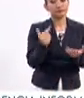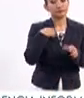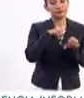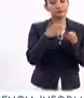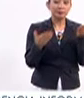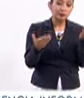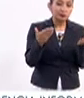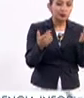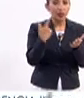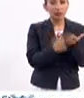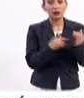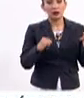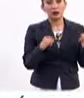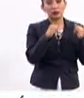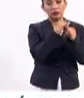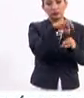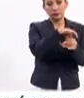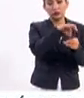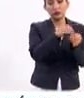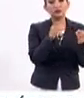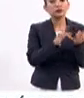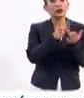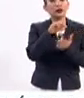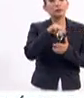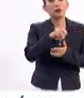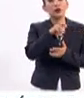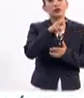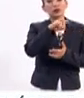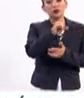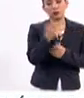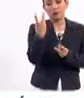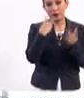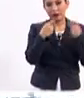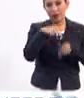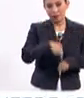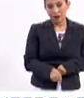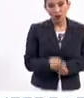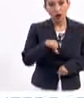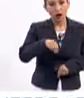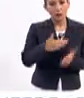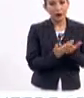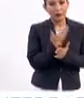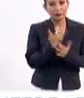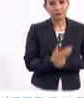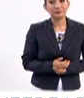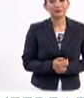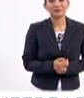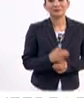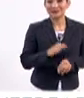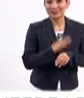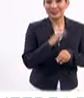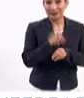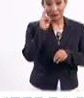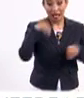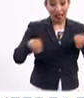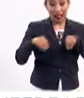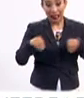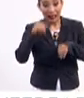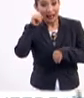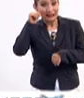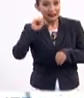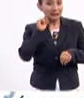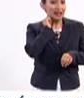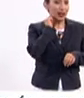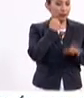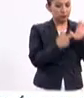del equilibrio también en las instituciones electorales. Pues muchísimas gracias, Mauricio Huesca, por haber estado con nosotros esta mañana. Muchas gracias, Omar, Ana Cristina. Pásala muy bien, te hemos visto muy activo ayer en el